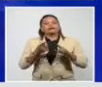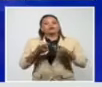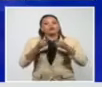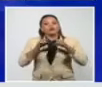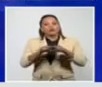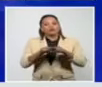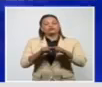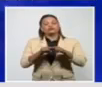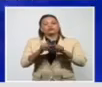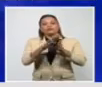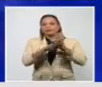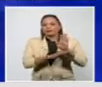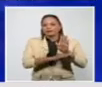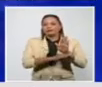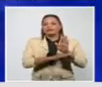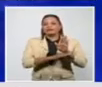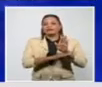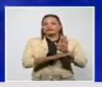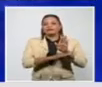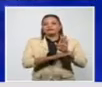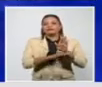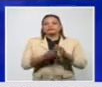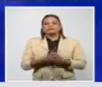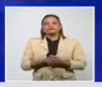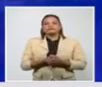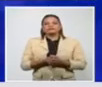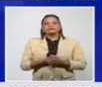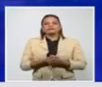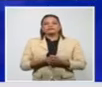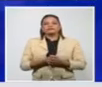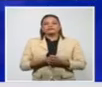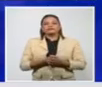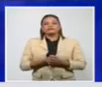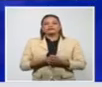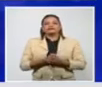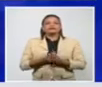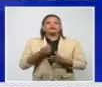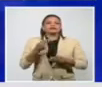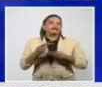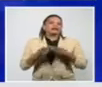las medidas, pues se van a realizar. Las personas